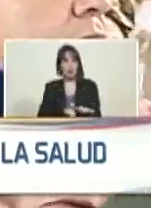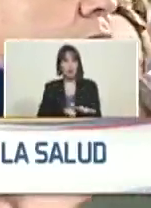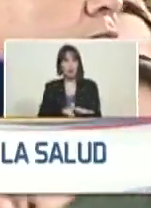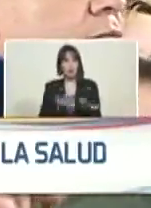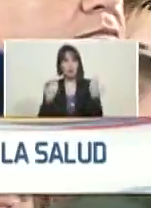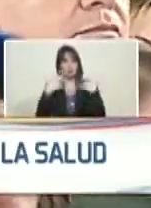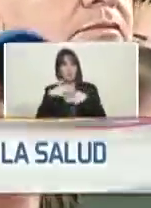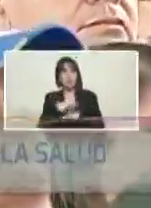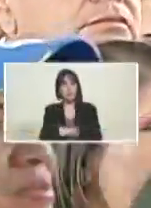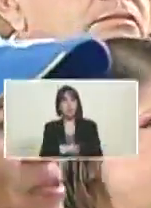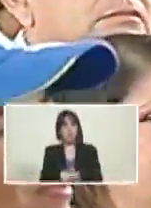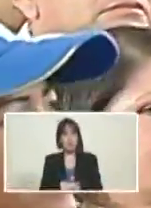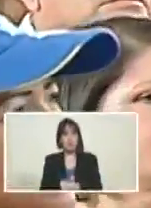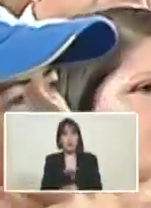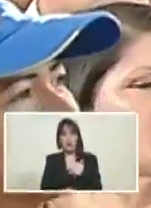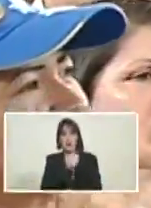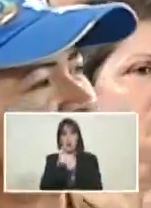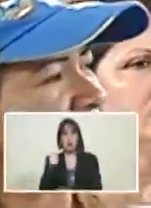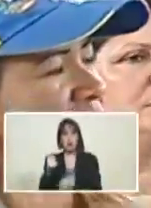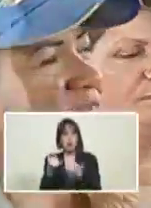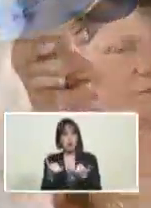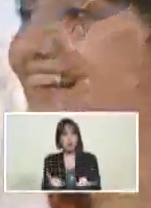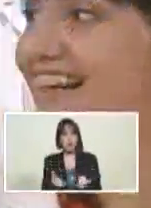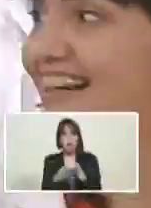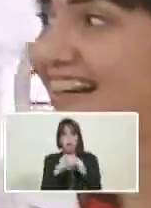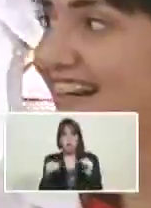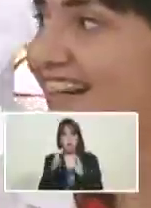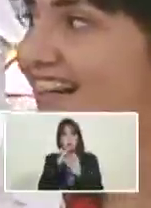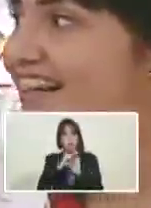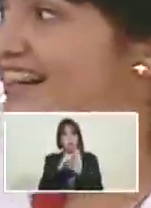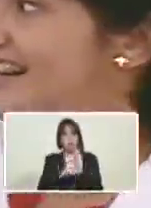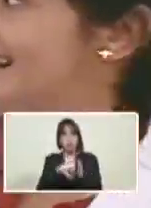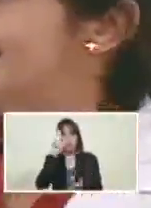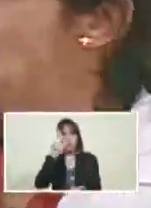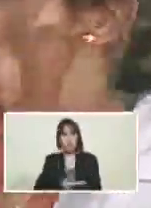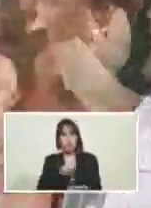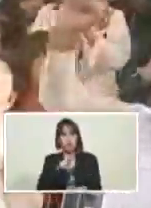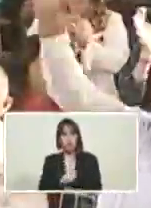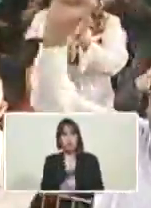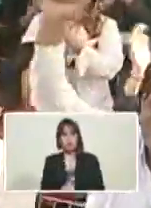integradas y cada una de ellas con todas sus partes. Aprobado.